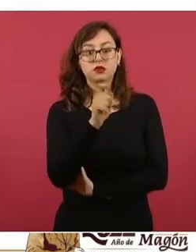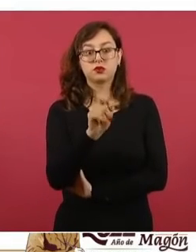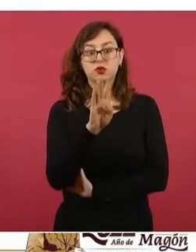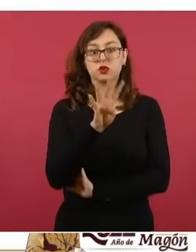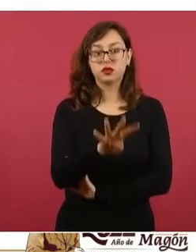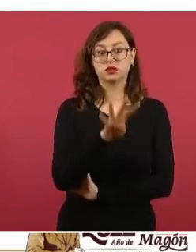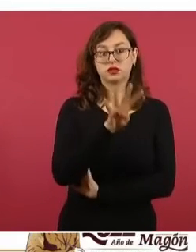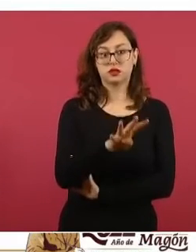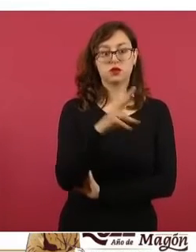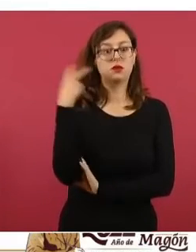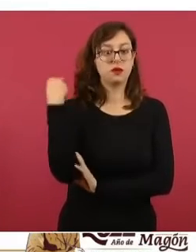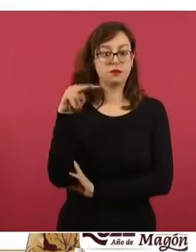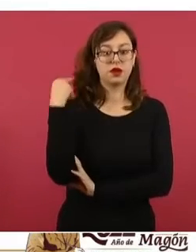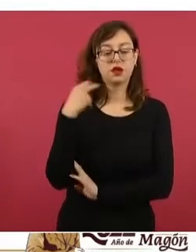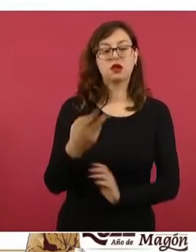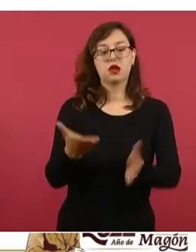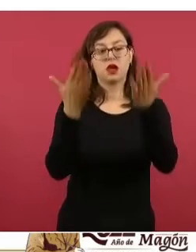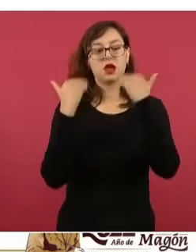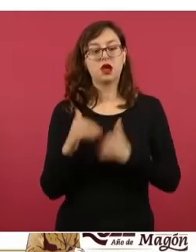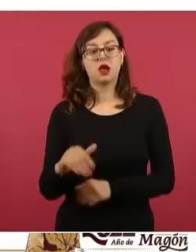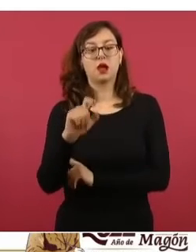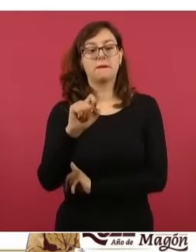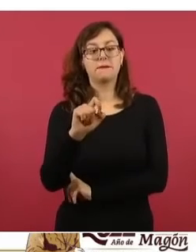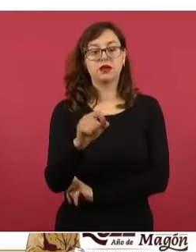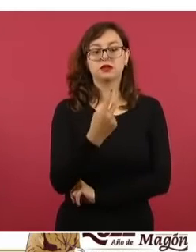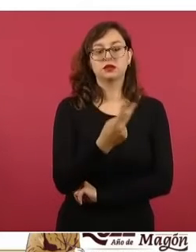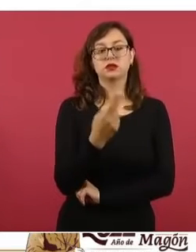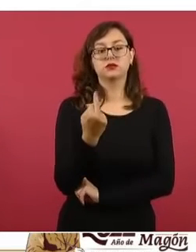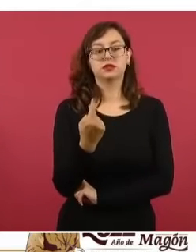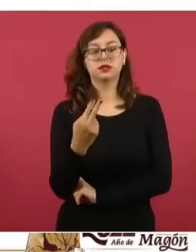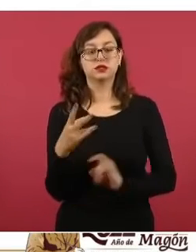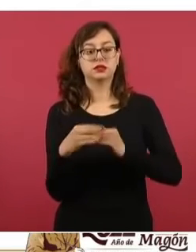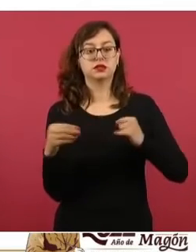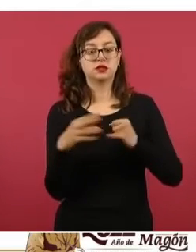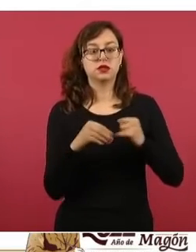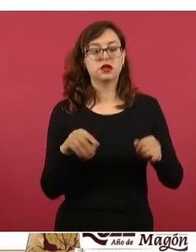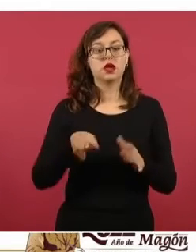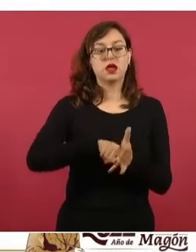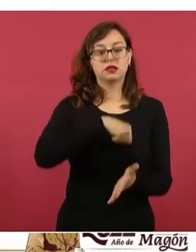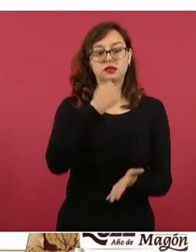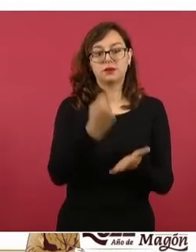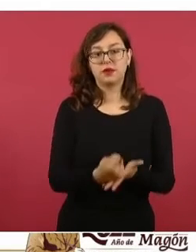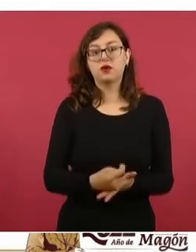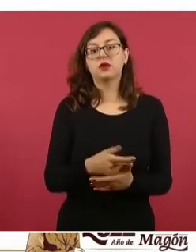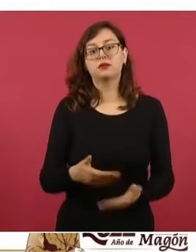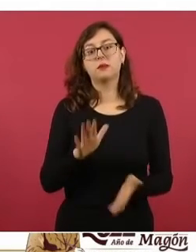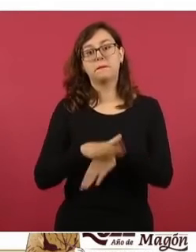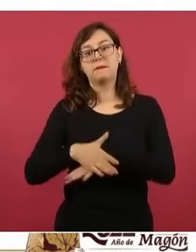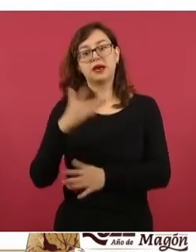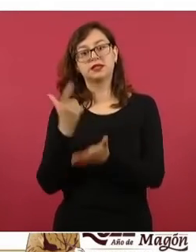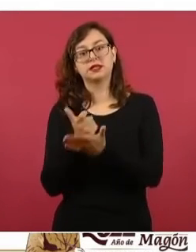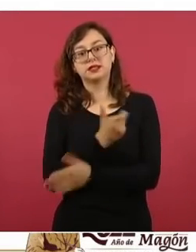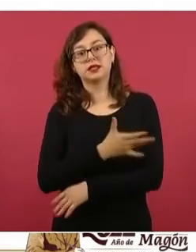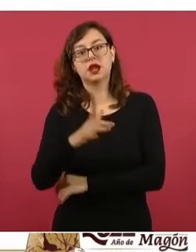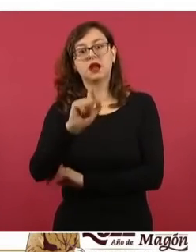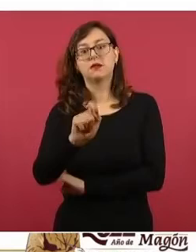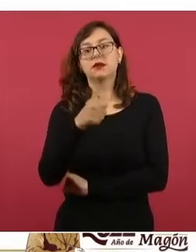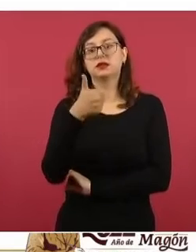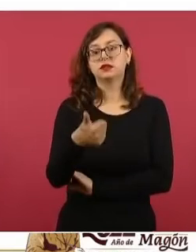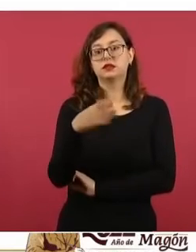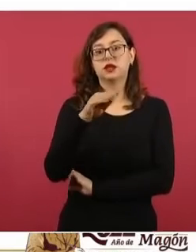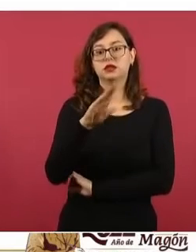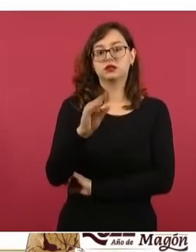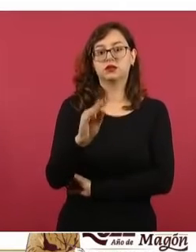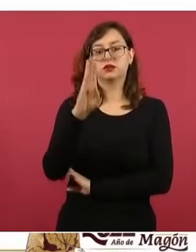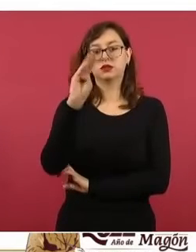en Coatzacoalcos, Veracruz, 22 pesos con 25 centavos de Móvil en Altamira, Tamaulipas, 26.99 la más